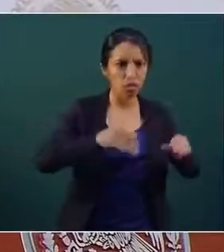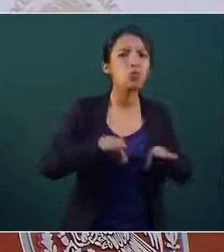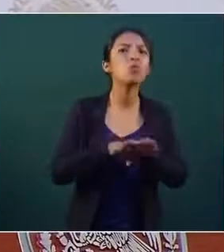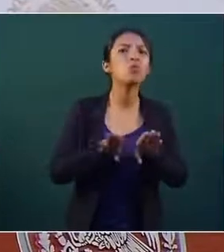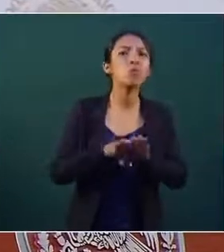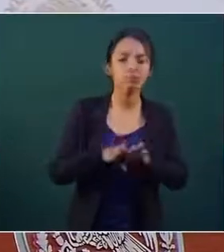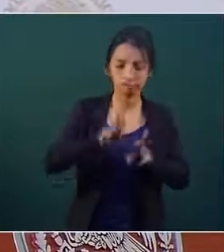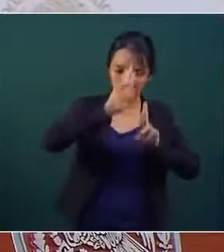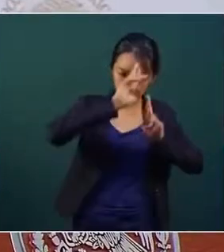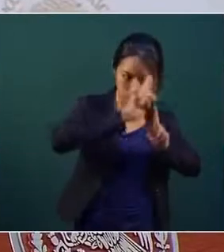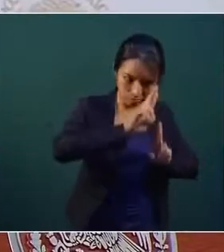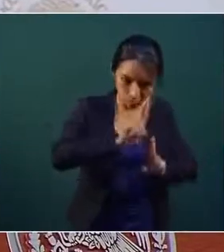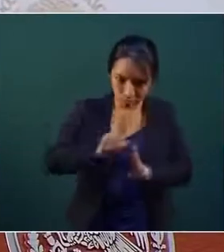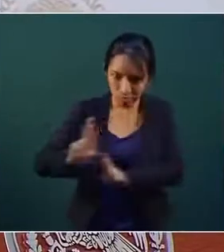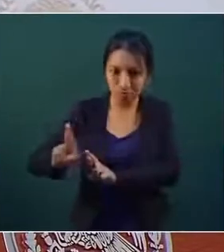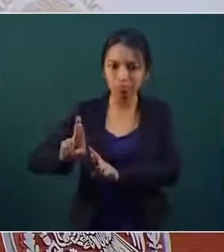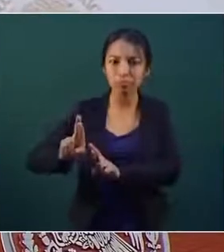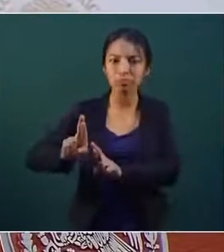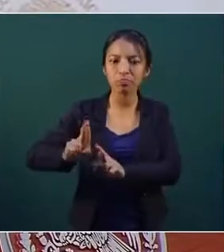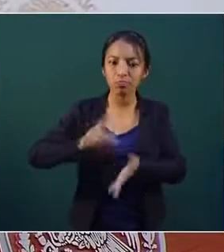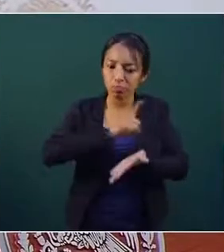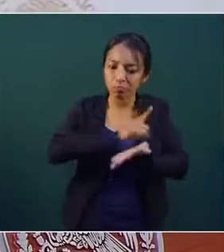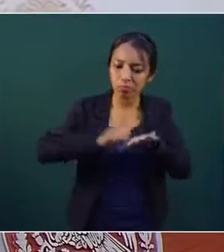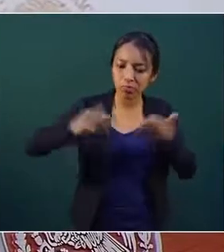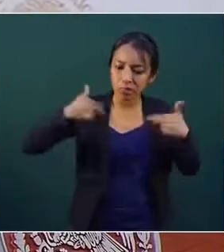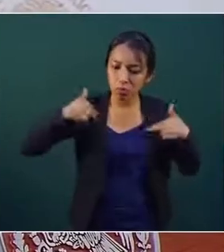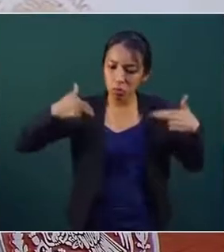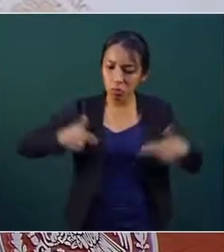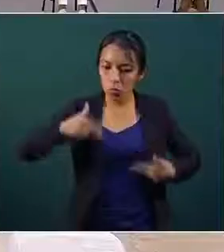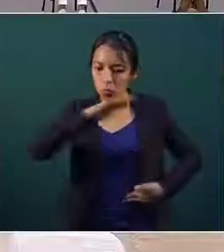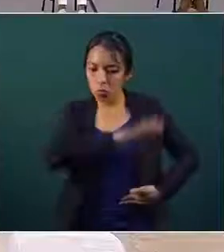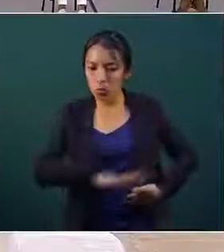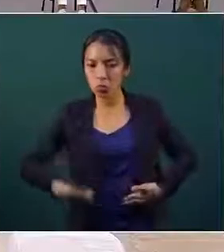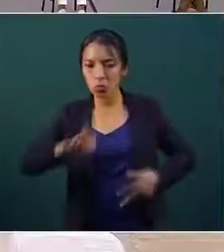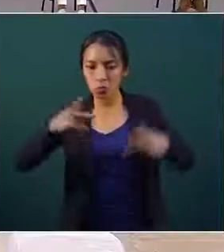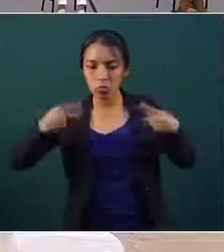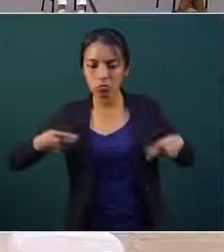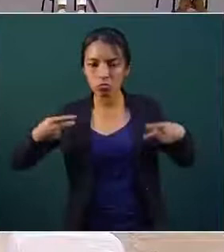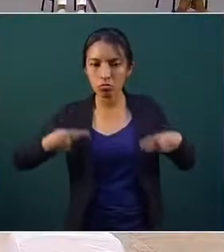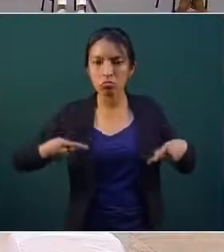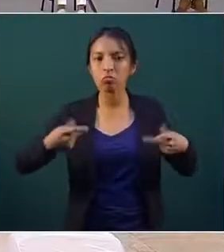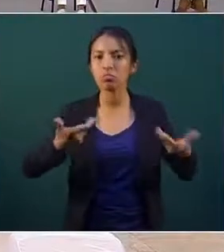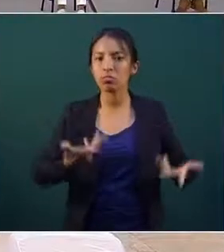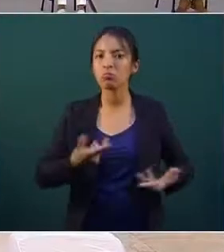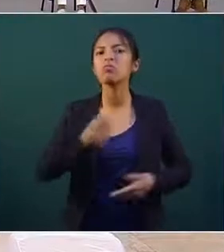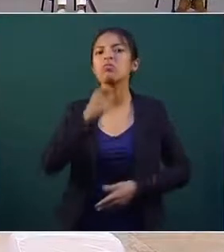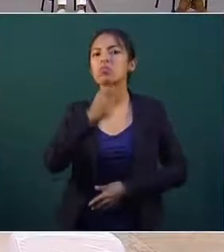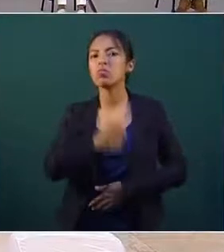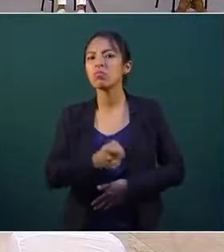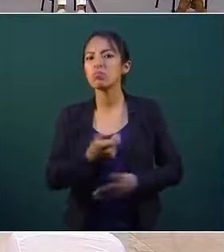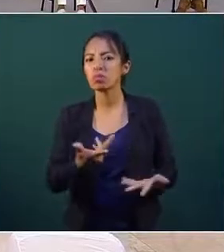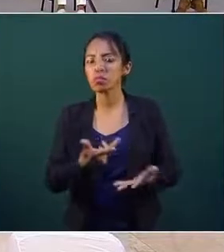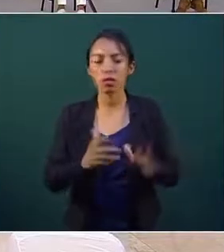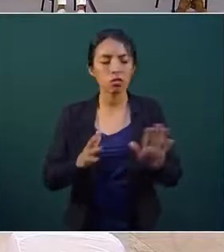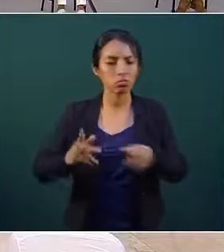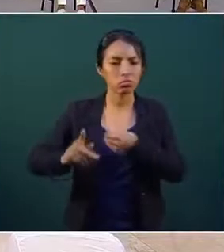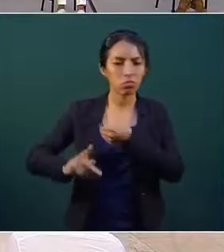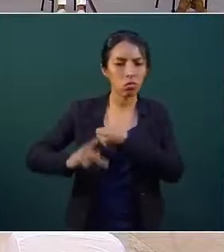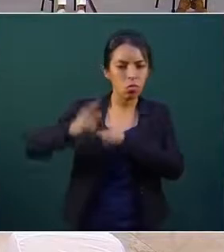respeto a los derechos humanos, de modo que no va a haber ningún